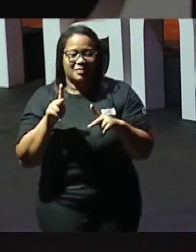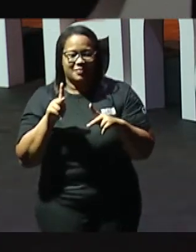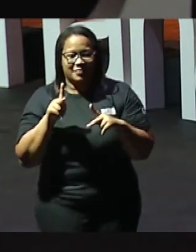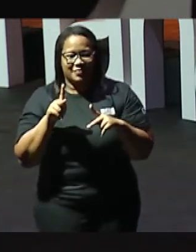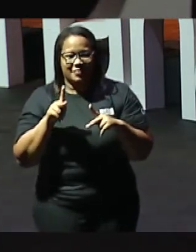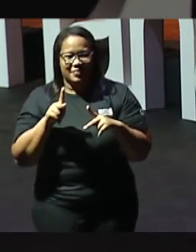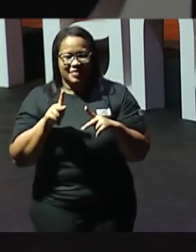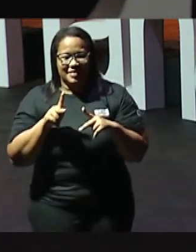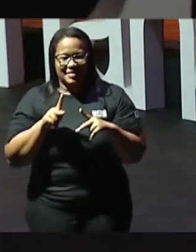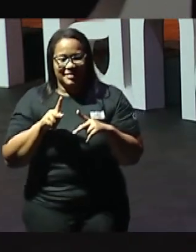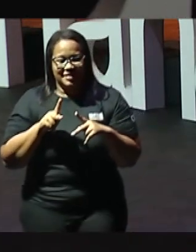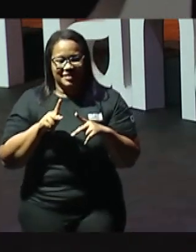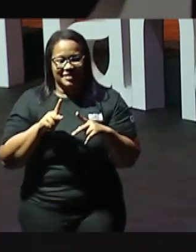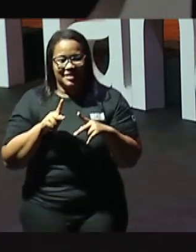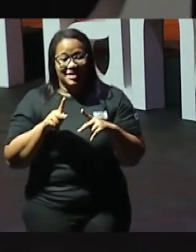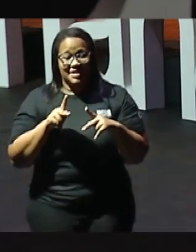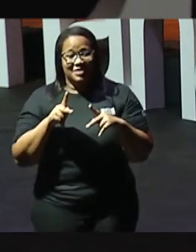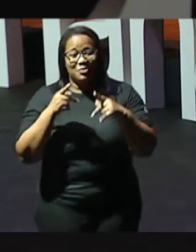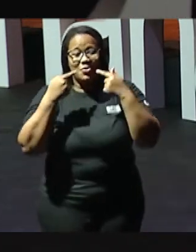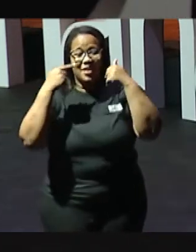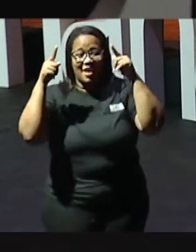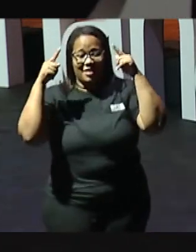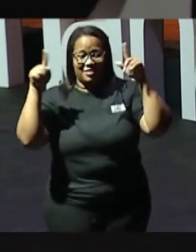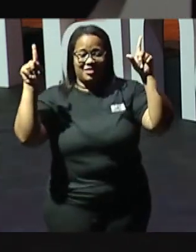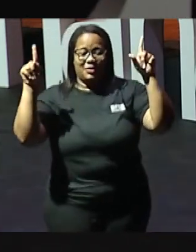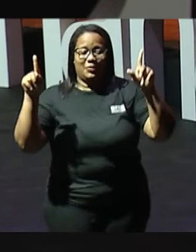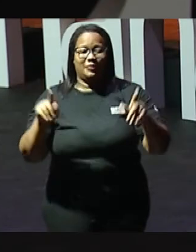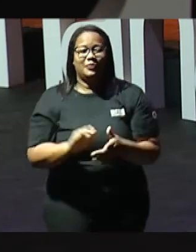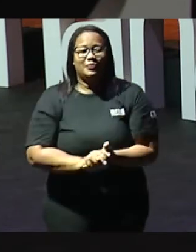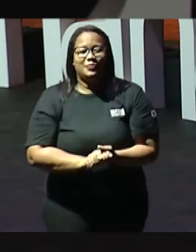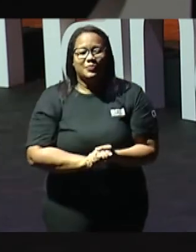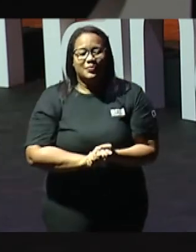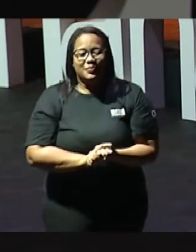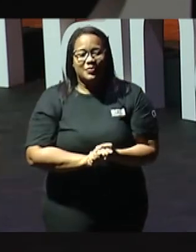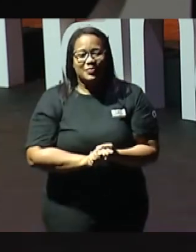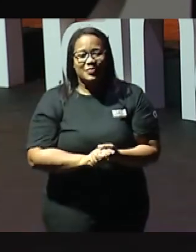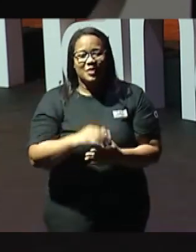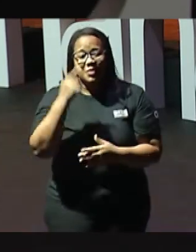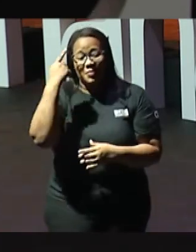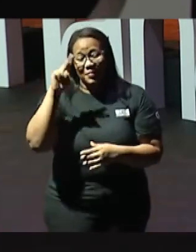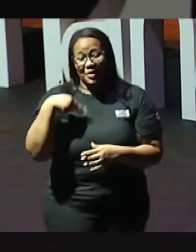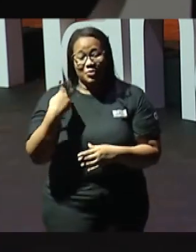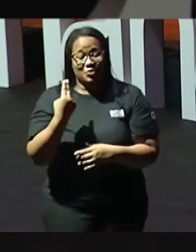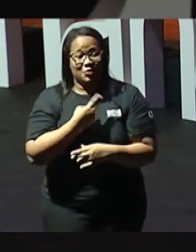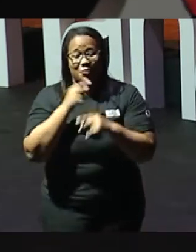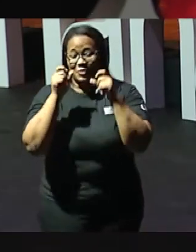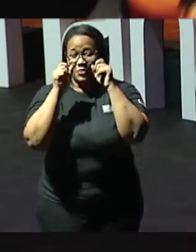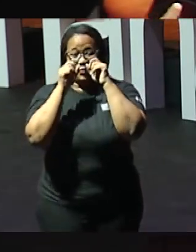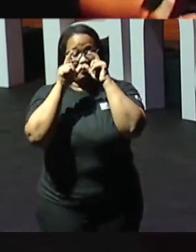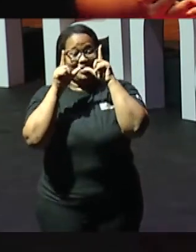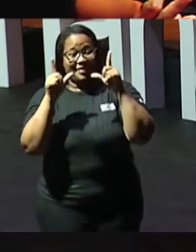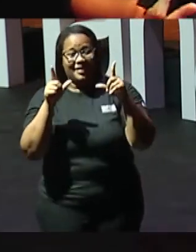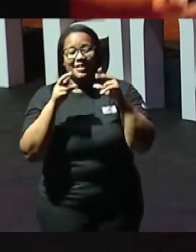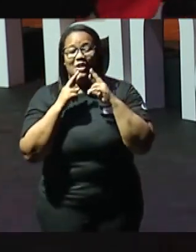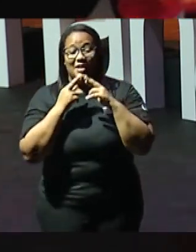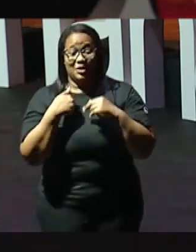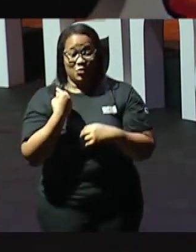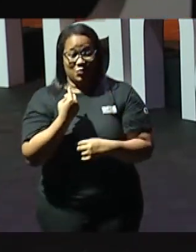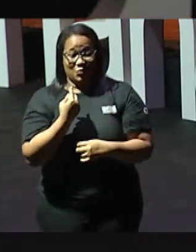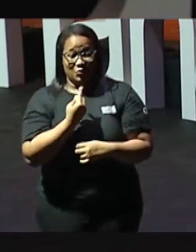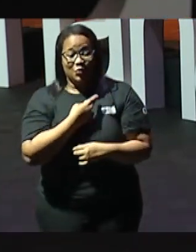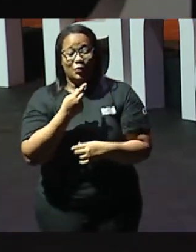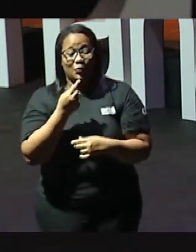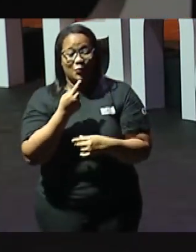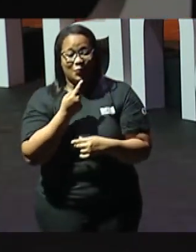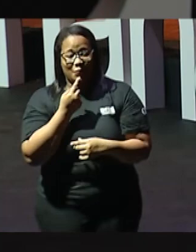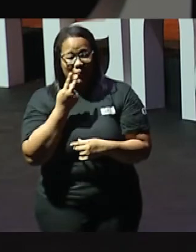se llenó y fue un gran éxito esa parte fue para nosotros sorprendente porque nos da una respuesta de que el público quería ver